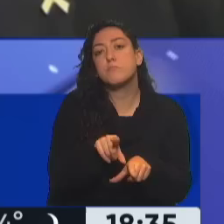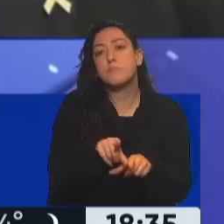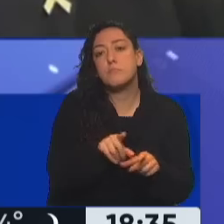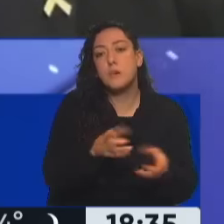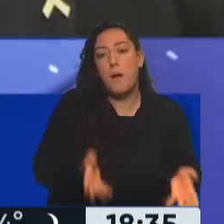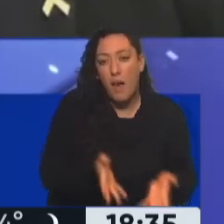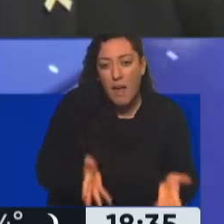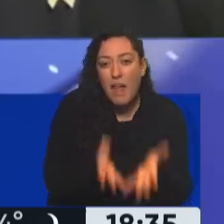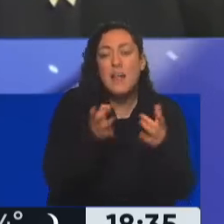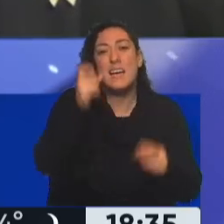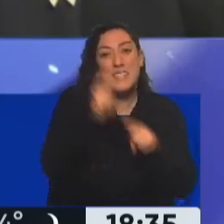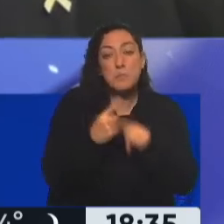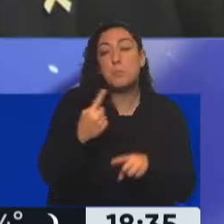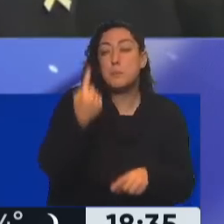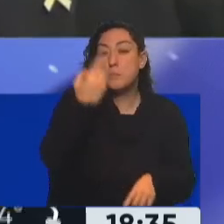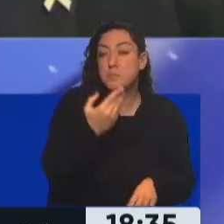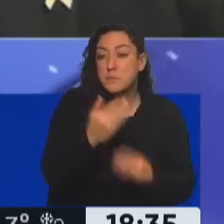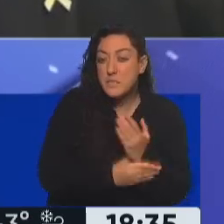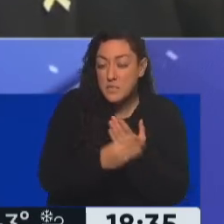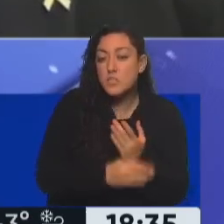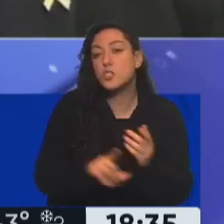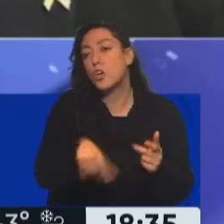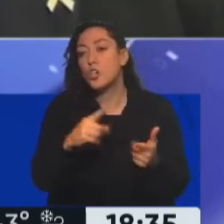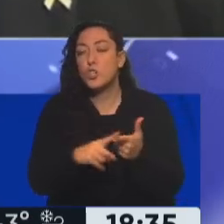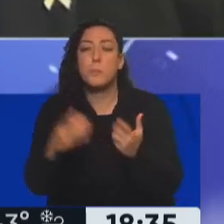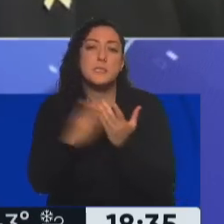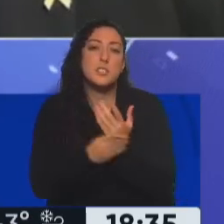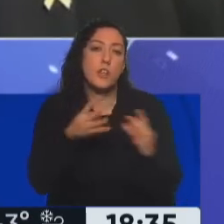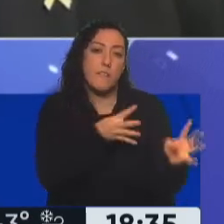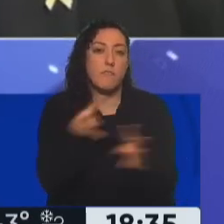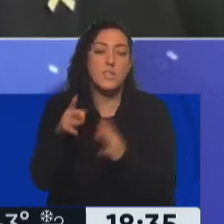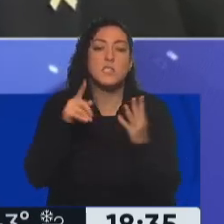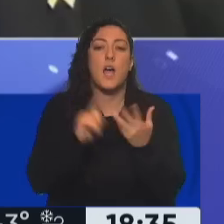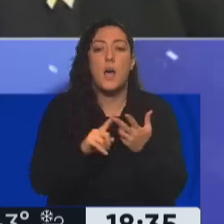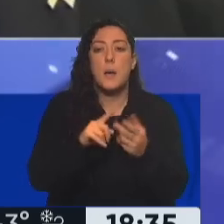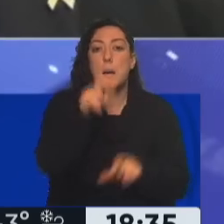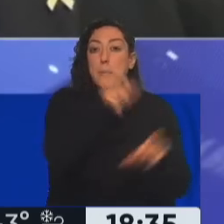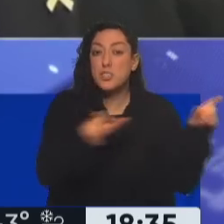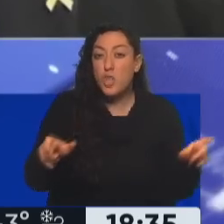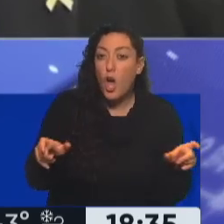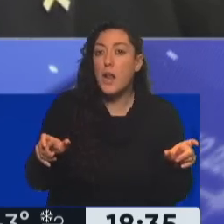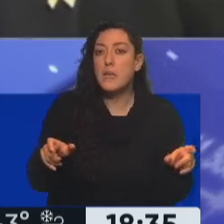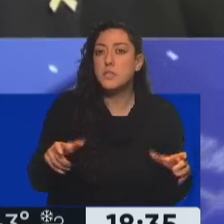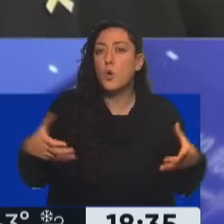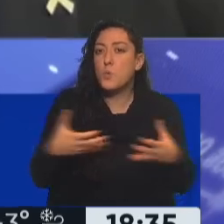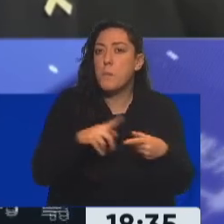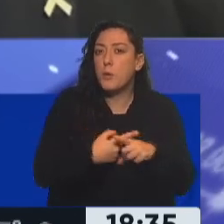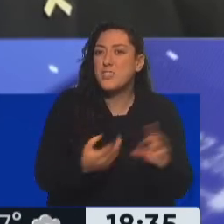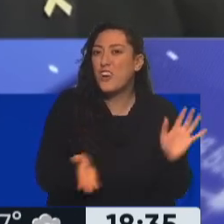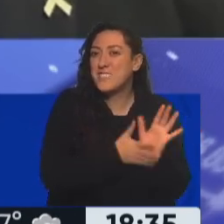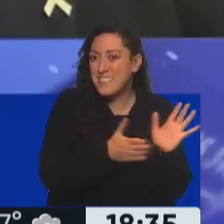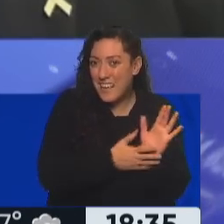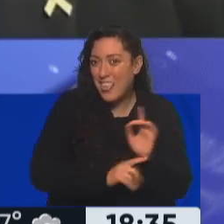Ehud Olmert, ex primer ministro, Bugui Ya'alon, que fue ministro de Defensa, figuras que no provienen de la izquierda, como